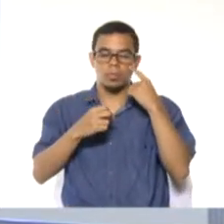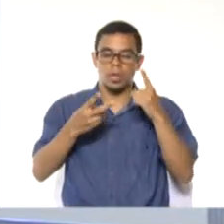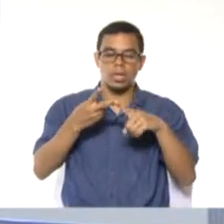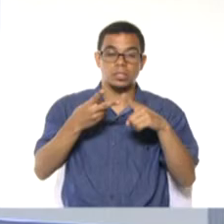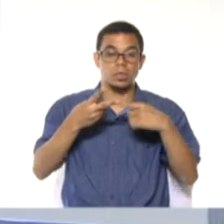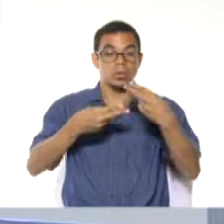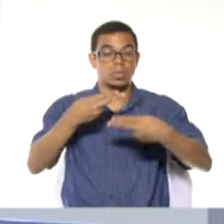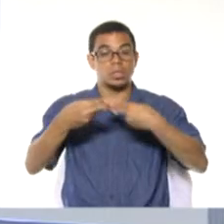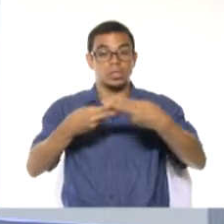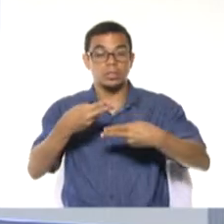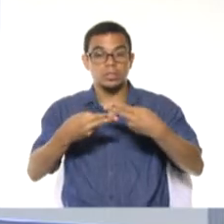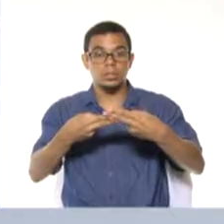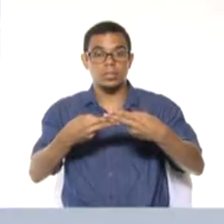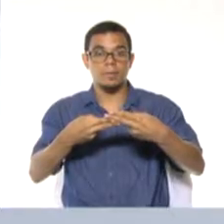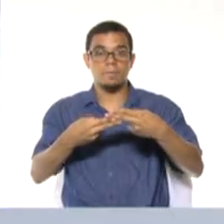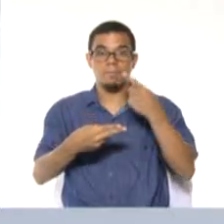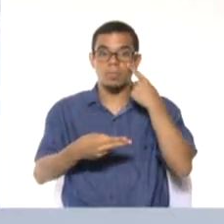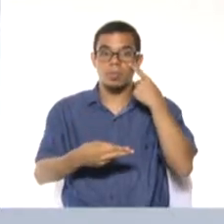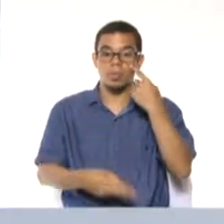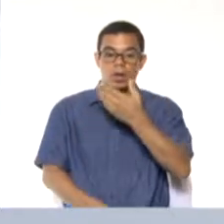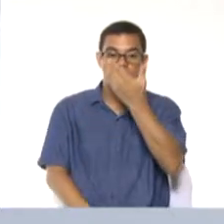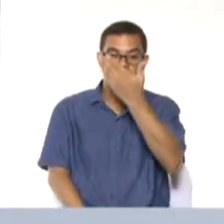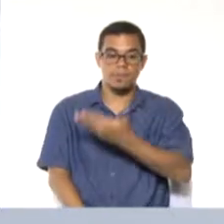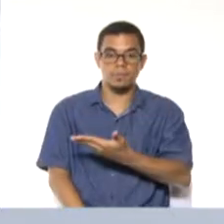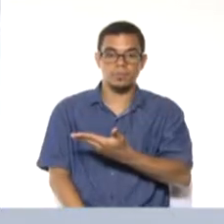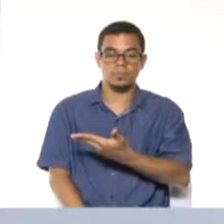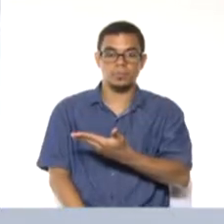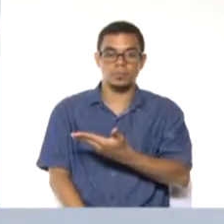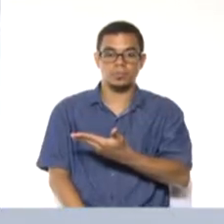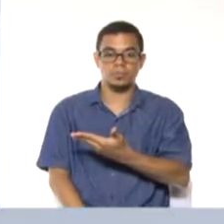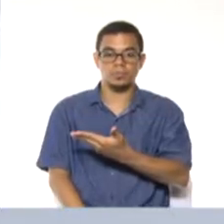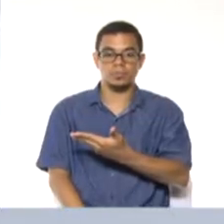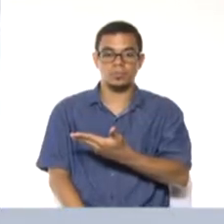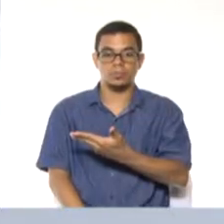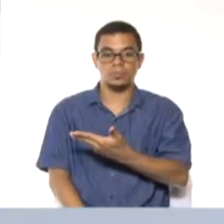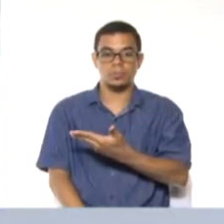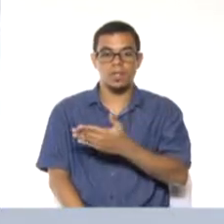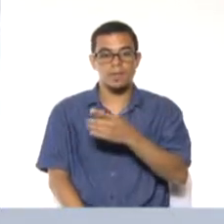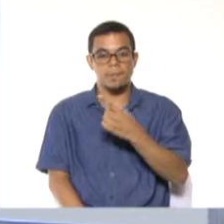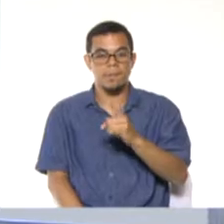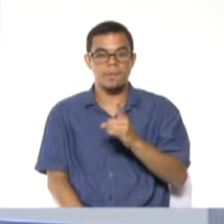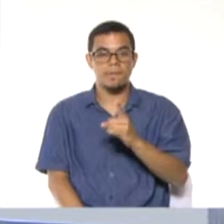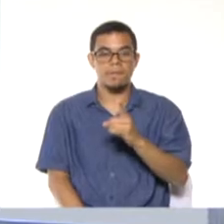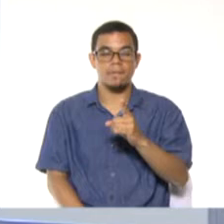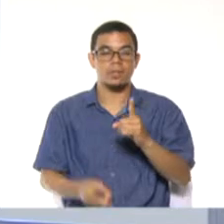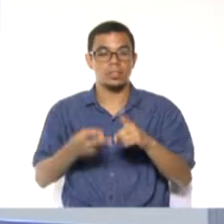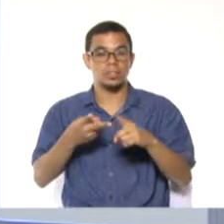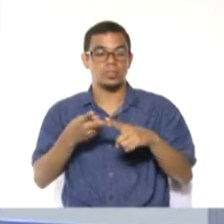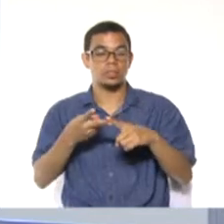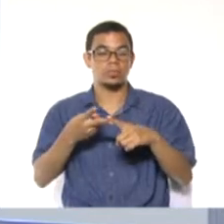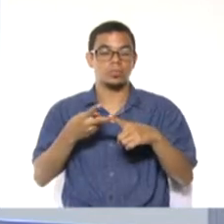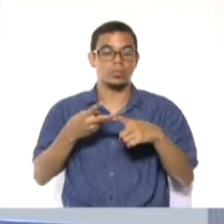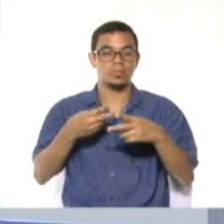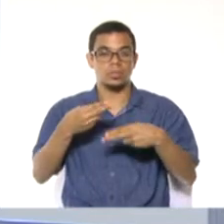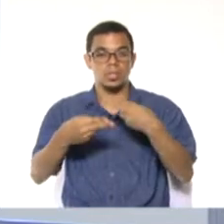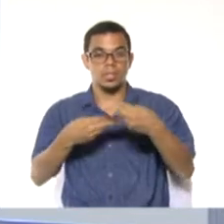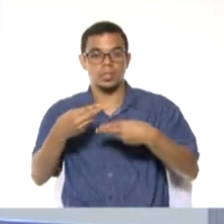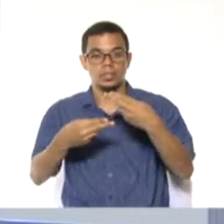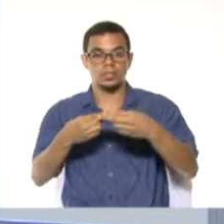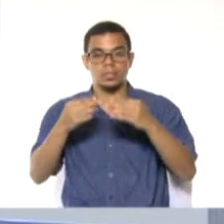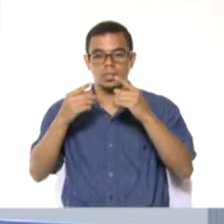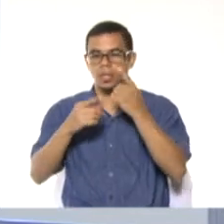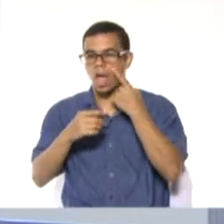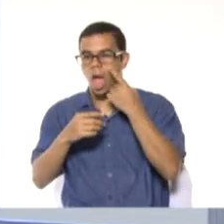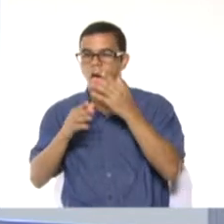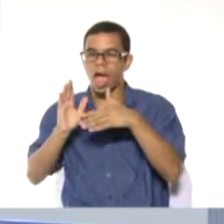cuando nosotros vamos a obtener de estos papacitos que vamos a tener aquí, vamos a obtener la segunda característica, que es la recesiva,